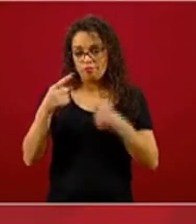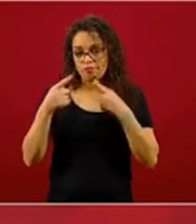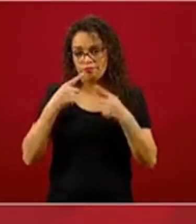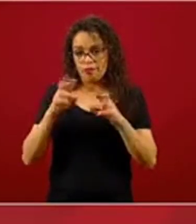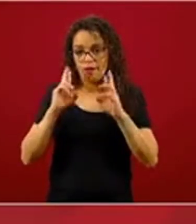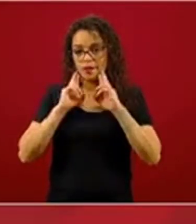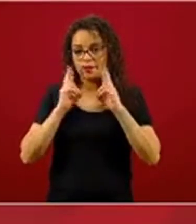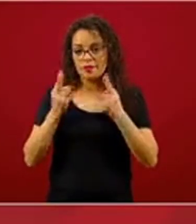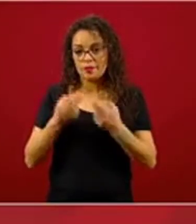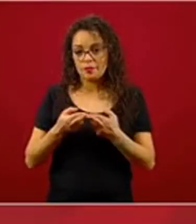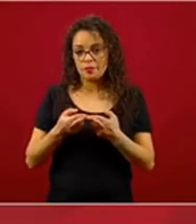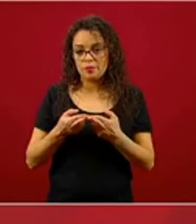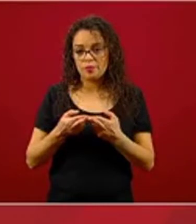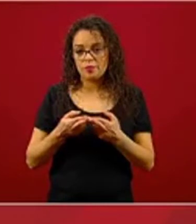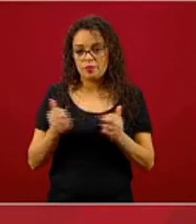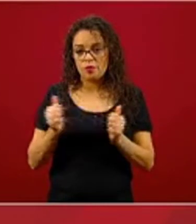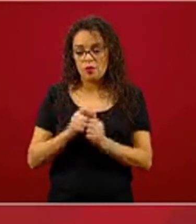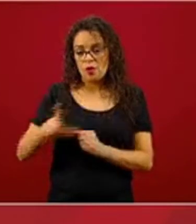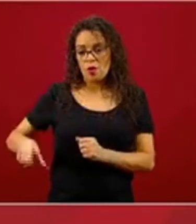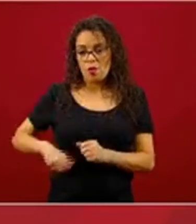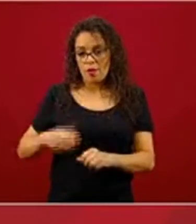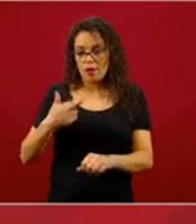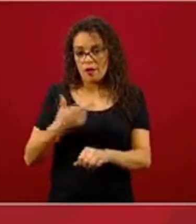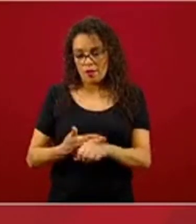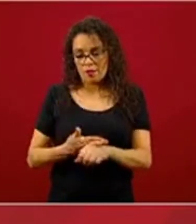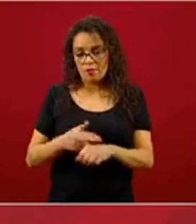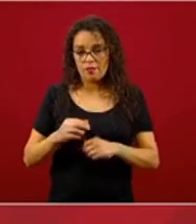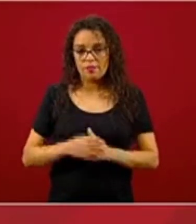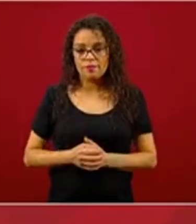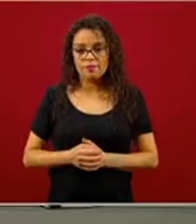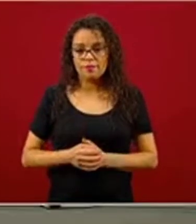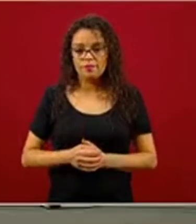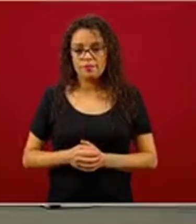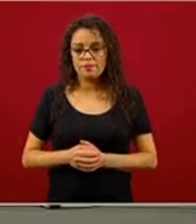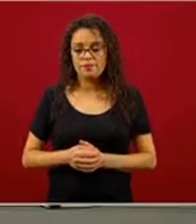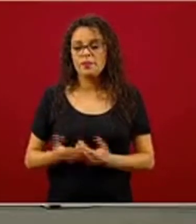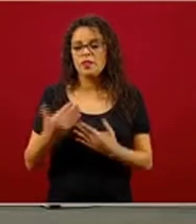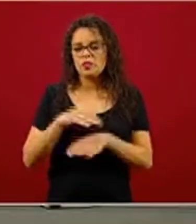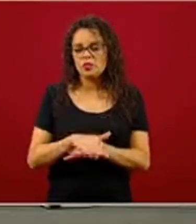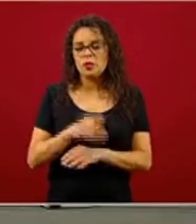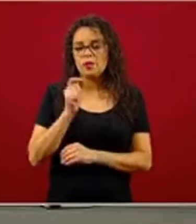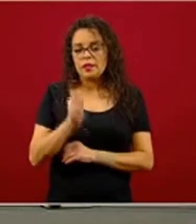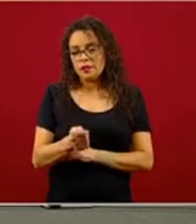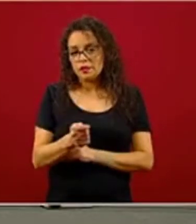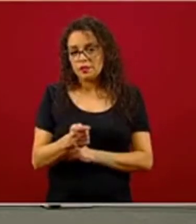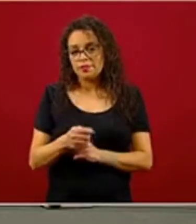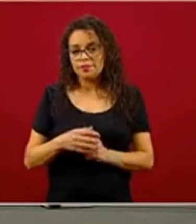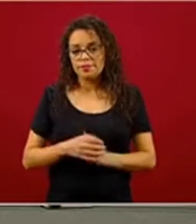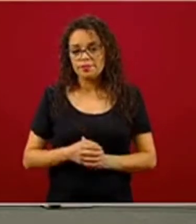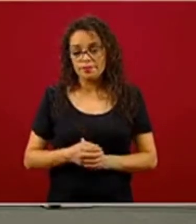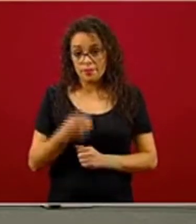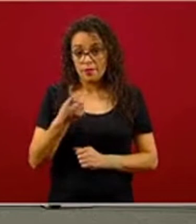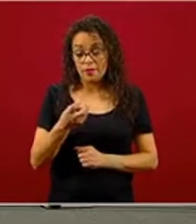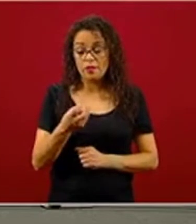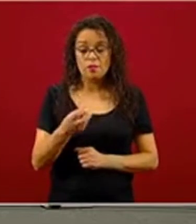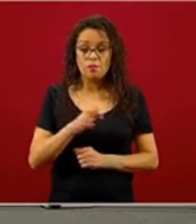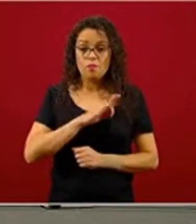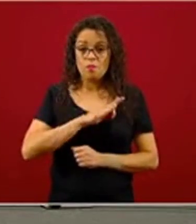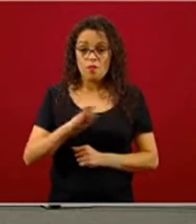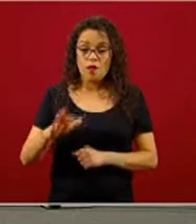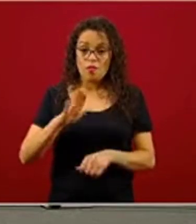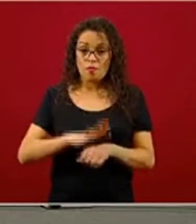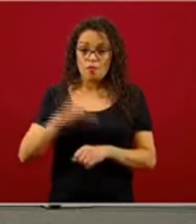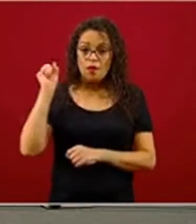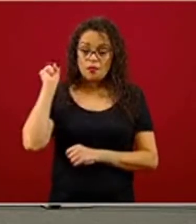los gobernadores de la megalópolis sobre lo que puede esto complicar a veces la